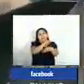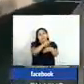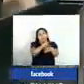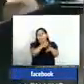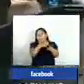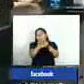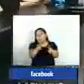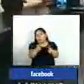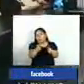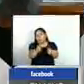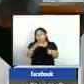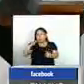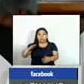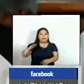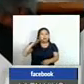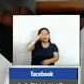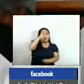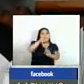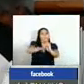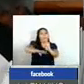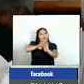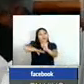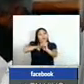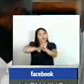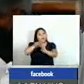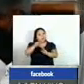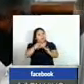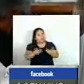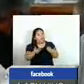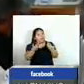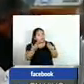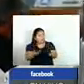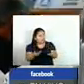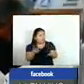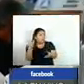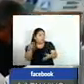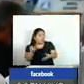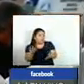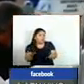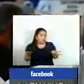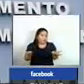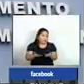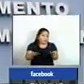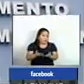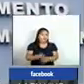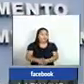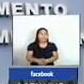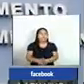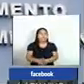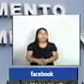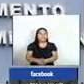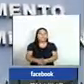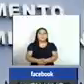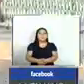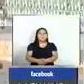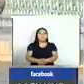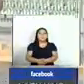precios de los vuelos en la región como otros de los beneficios que se deberían de buscar digamos como bloque centroamericano